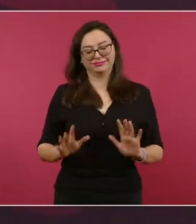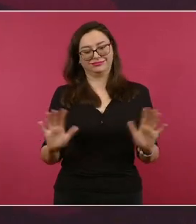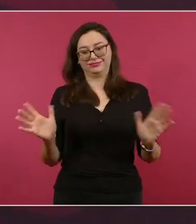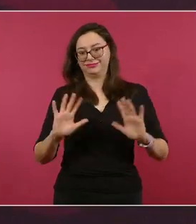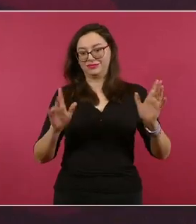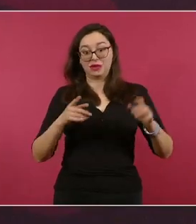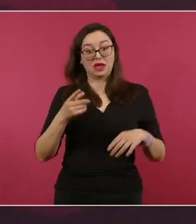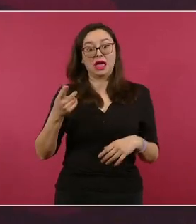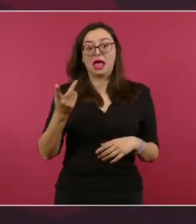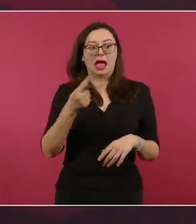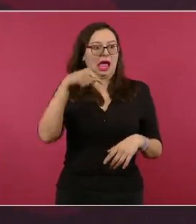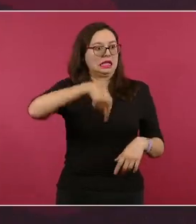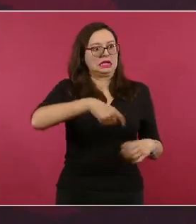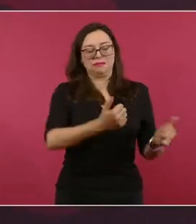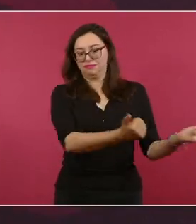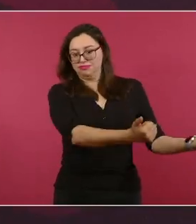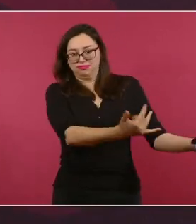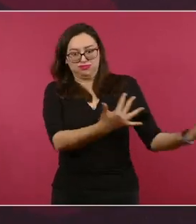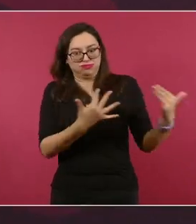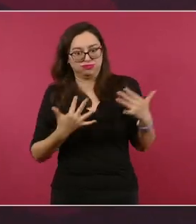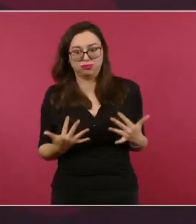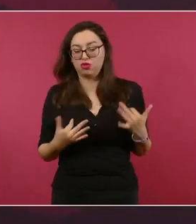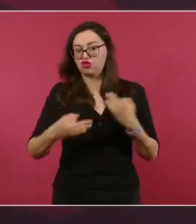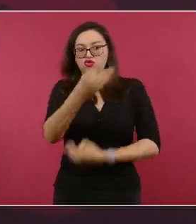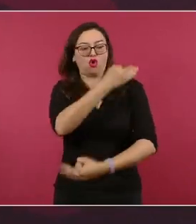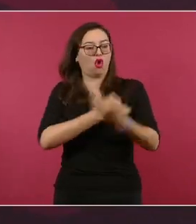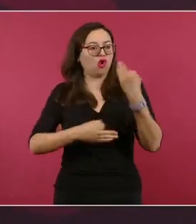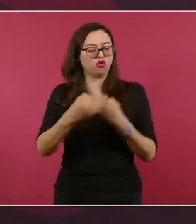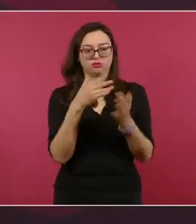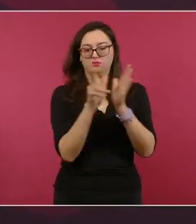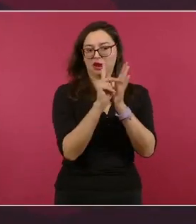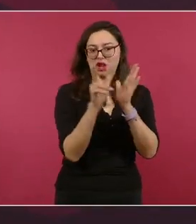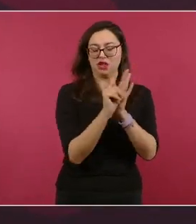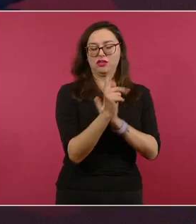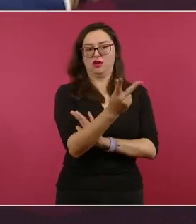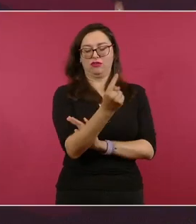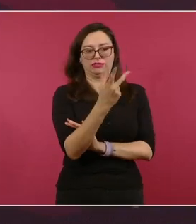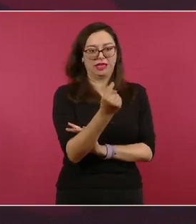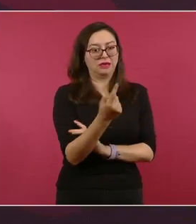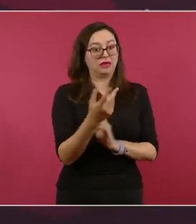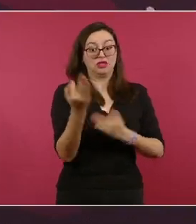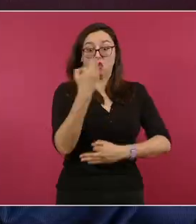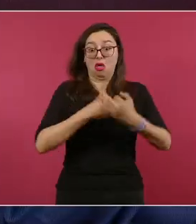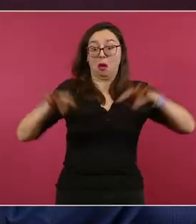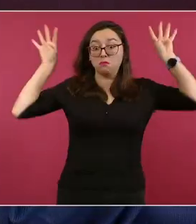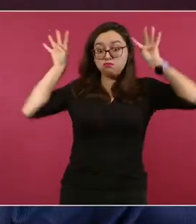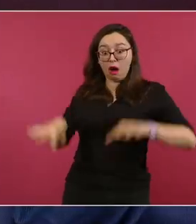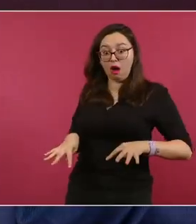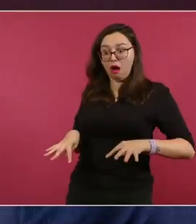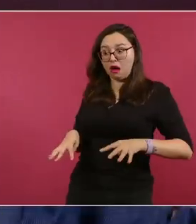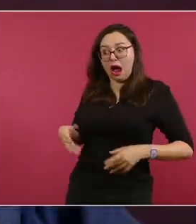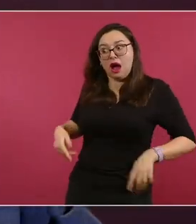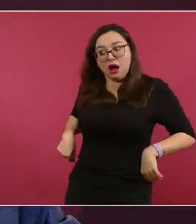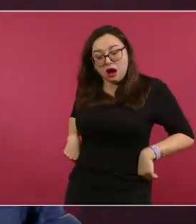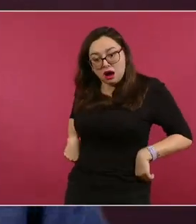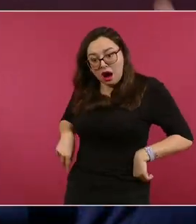Televisa, Azteca, Radio Fórmula, todos.